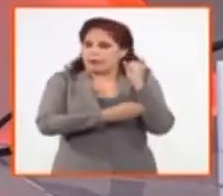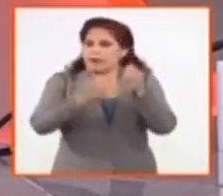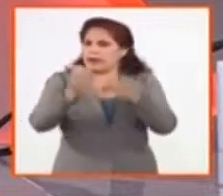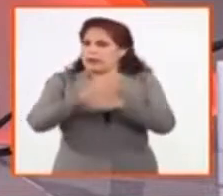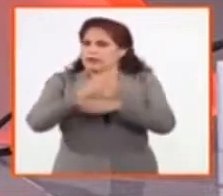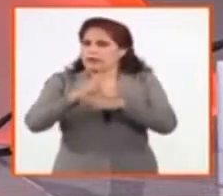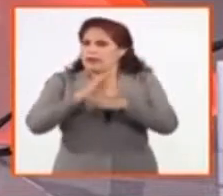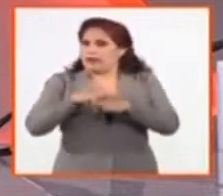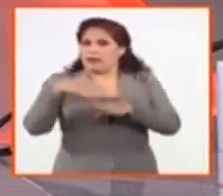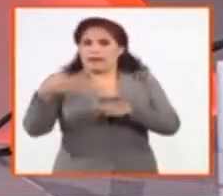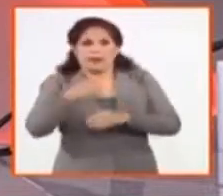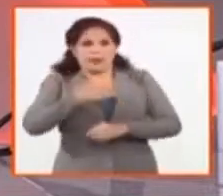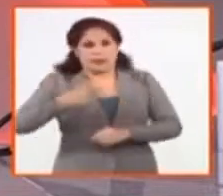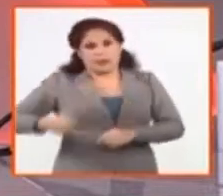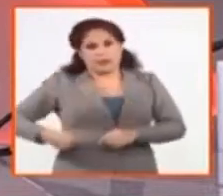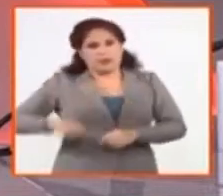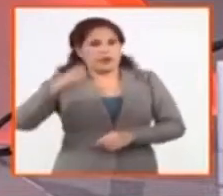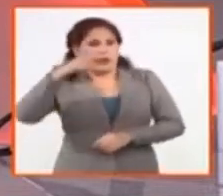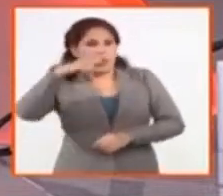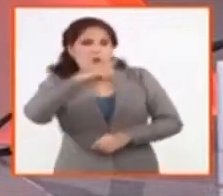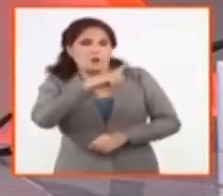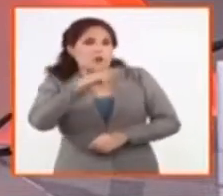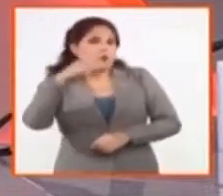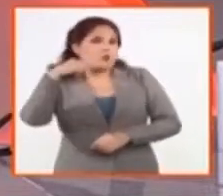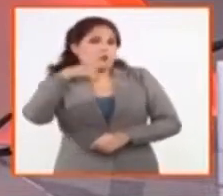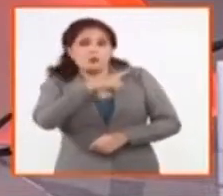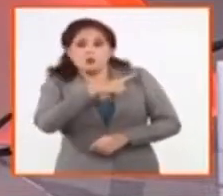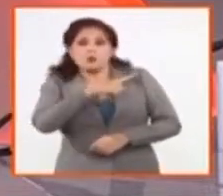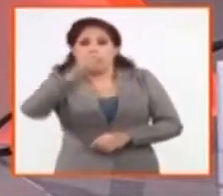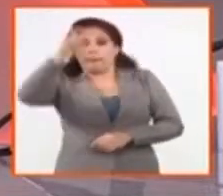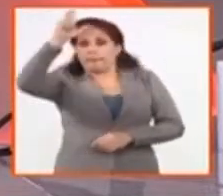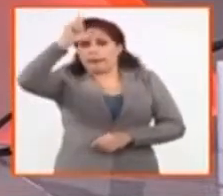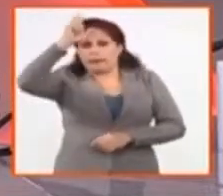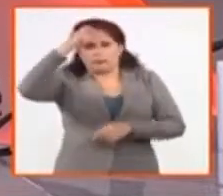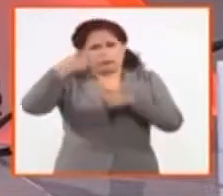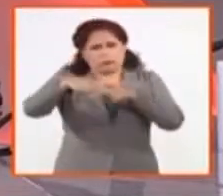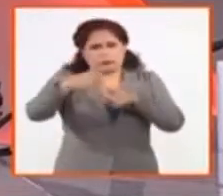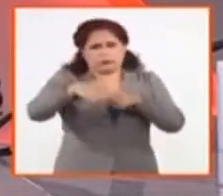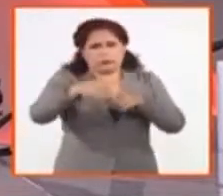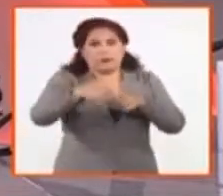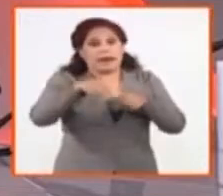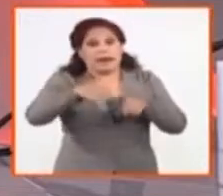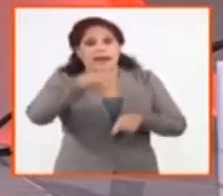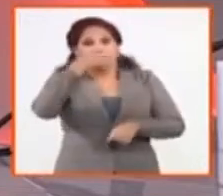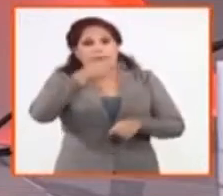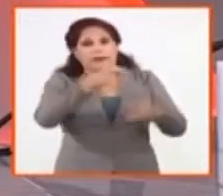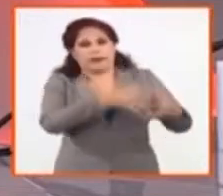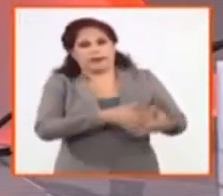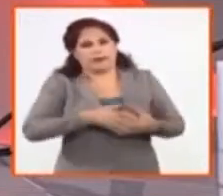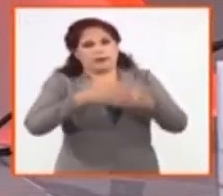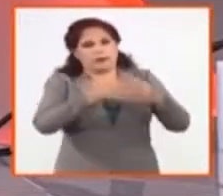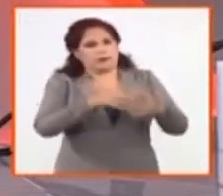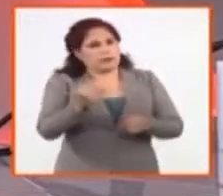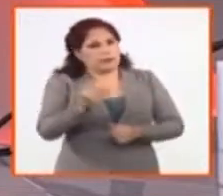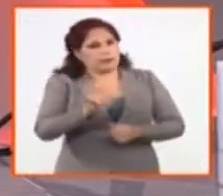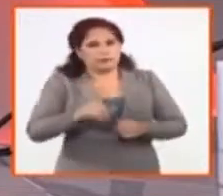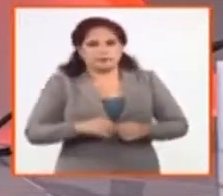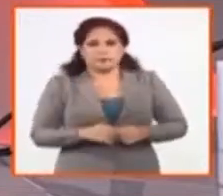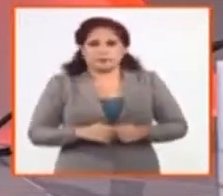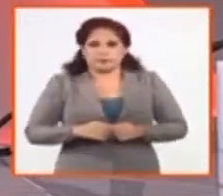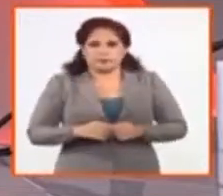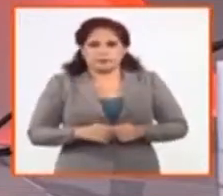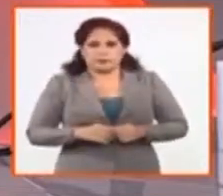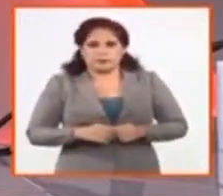externos, China, Rusia, Irán, Pakistán, bueno, el tema de la OTAN, por supuesto que hay que hablar de Estados Unidos también. Uh-huh. Hablábamos